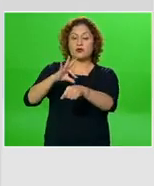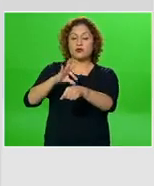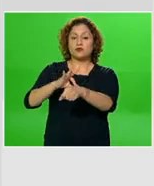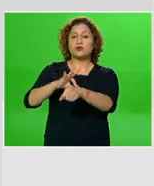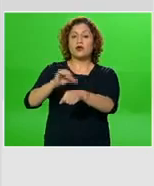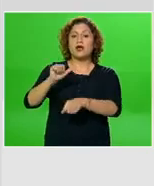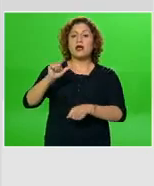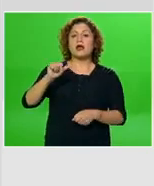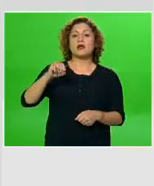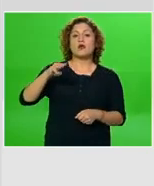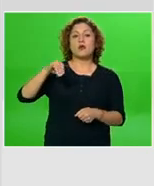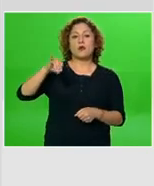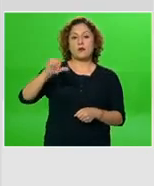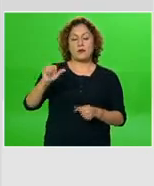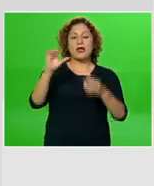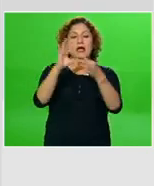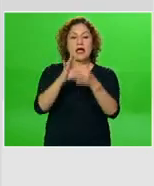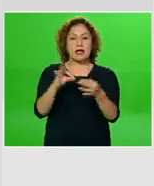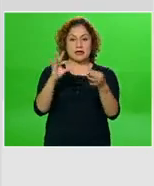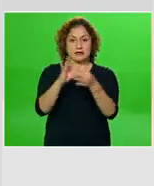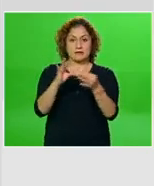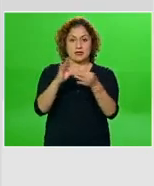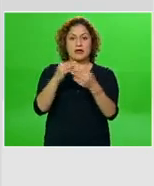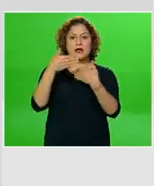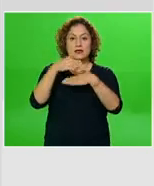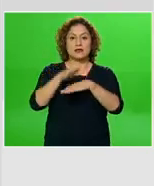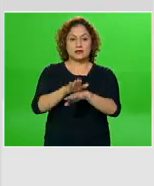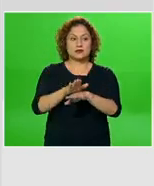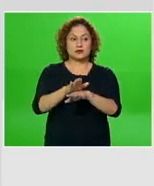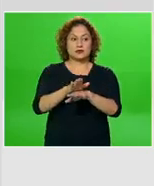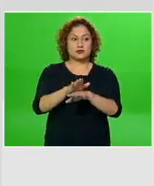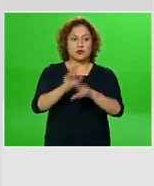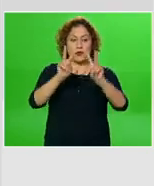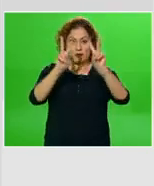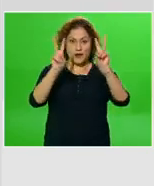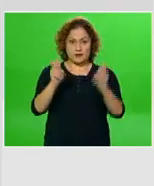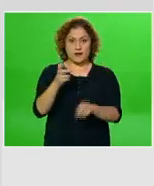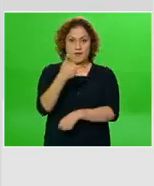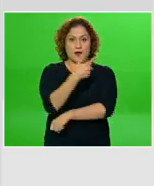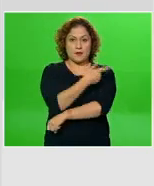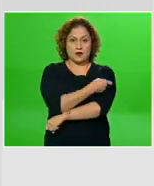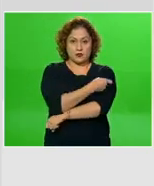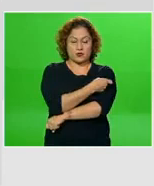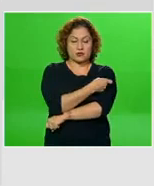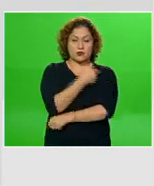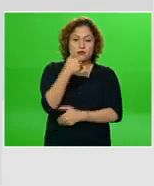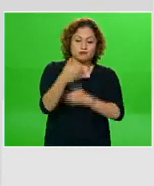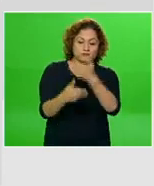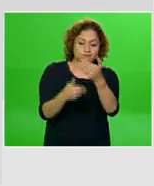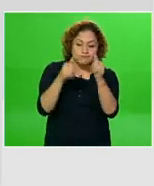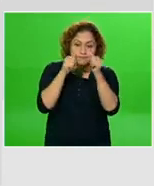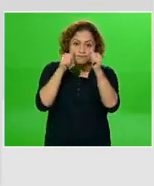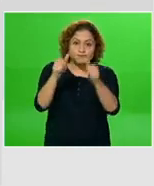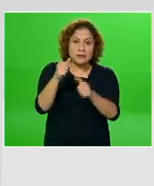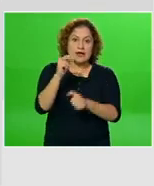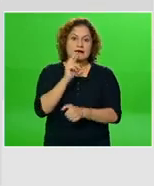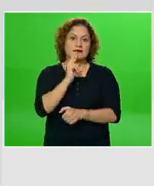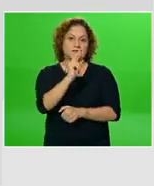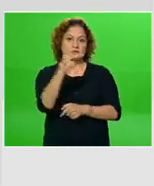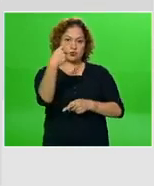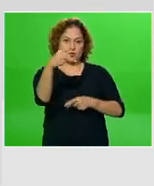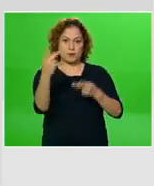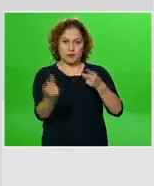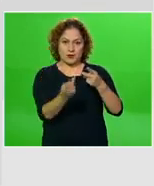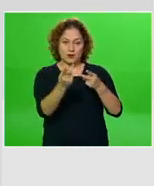nómina para que nos hable un poco acerca de la estrategia de vacunación y los siguientes pasos que era uno de tus preguntas y también